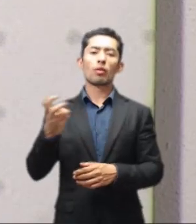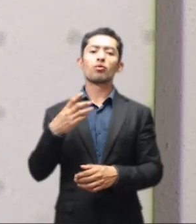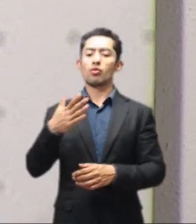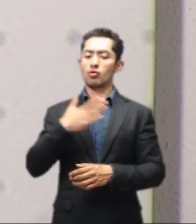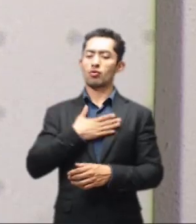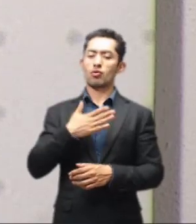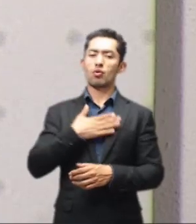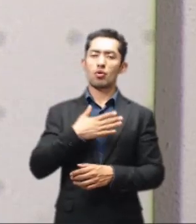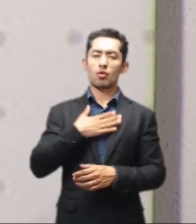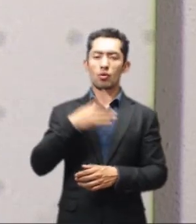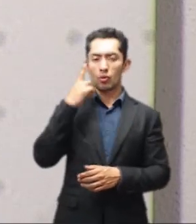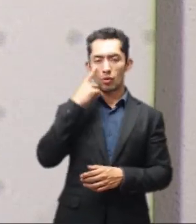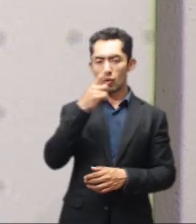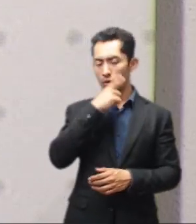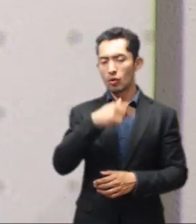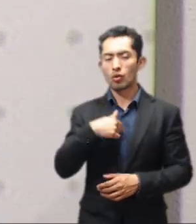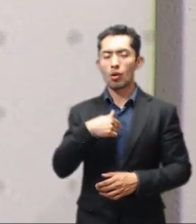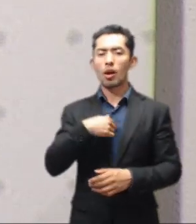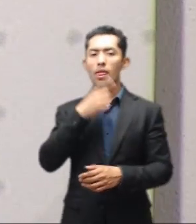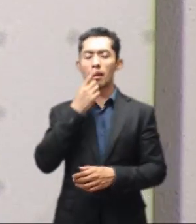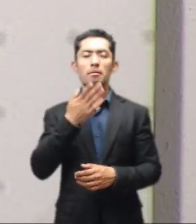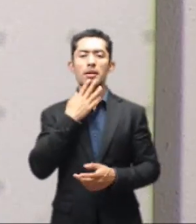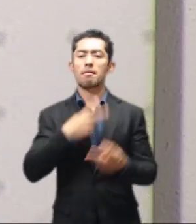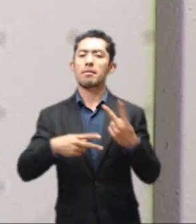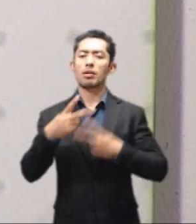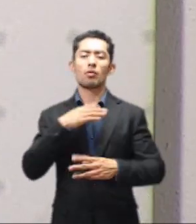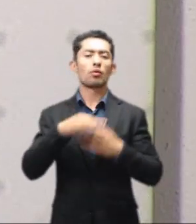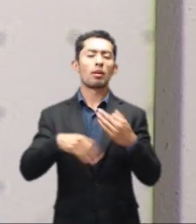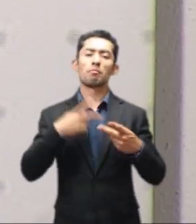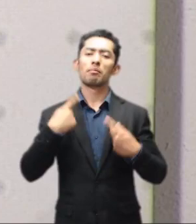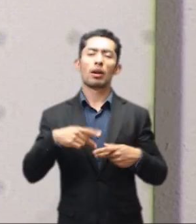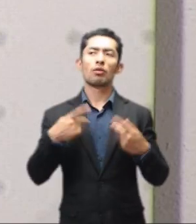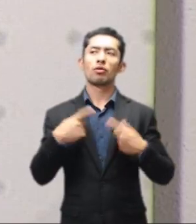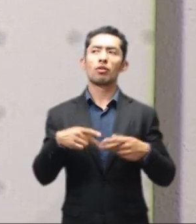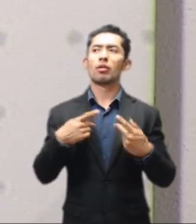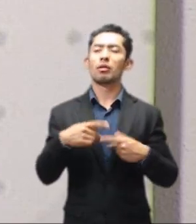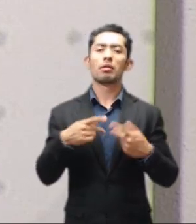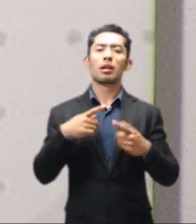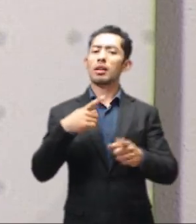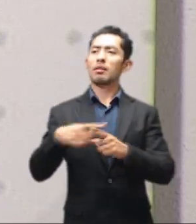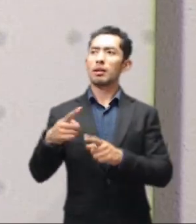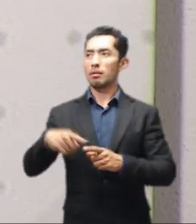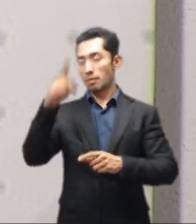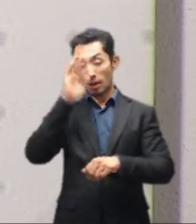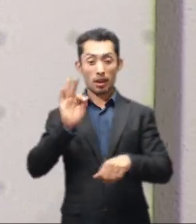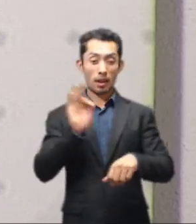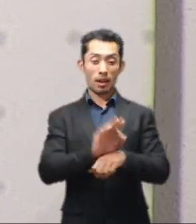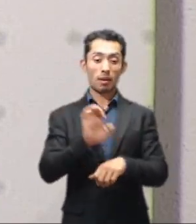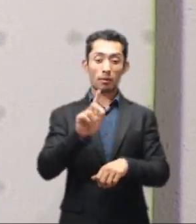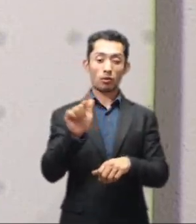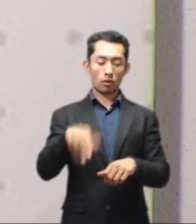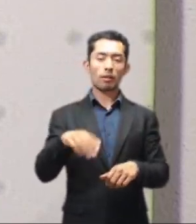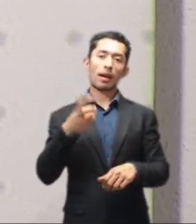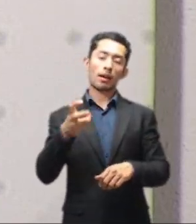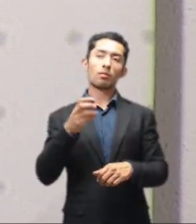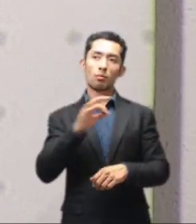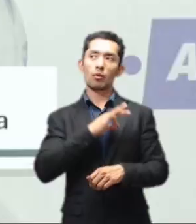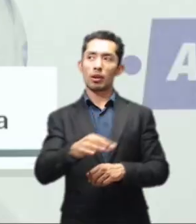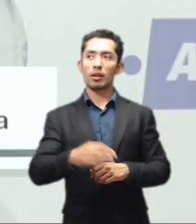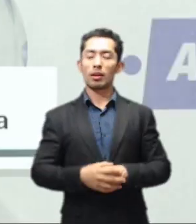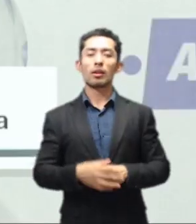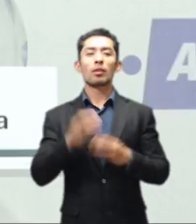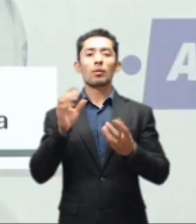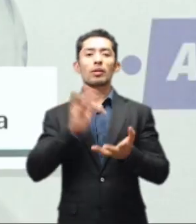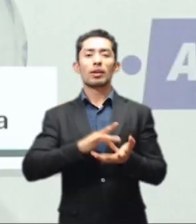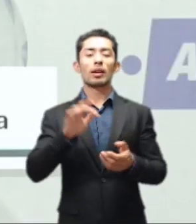personalmente les digo Son bienvenidos todos todo lo que pueda hacerse por el bien de pase yucan estamos para eso